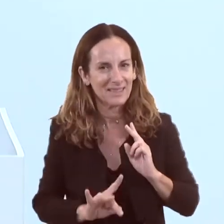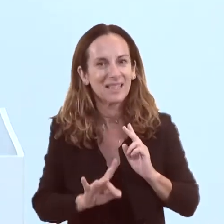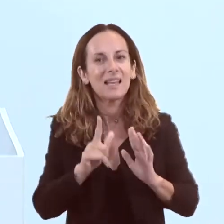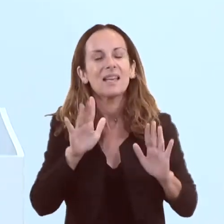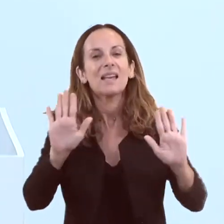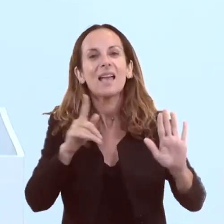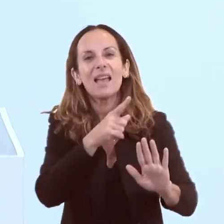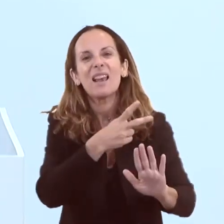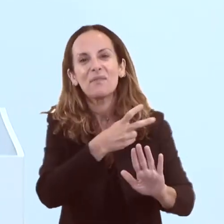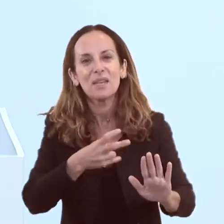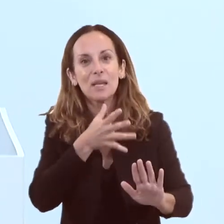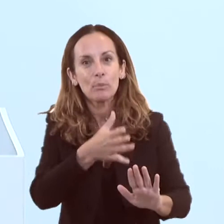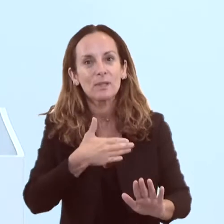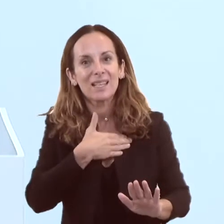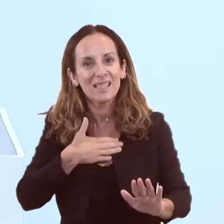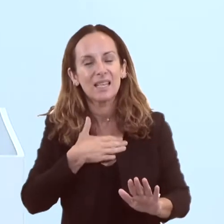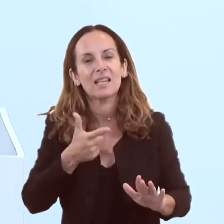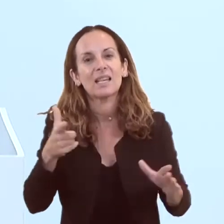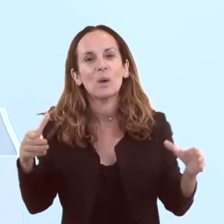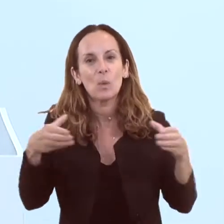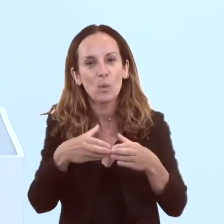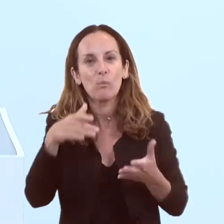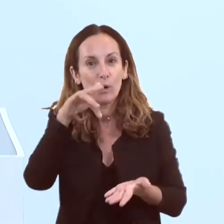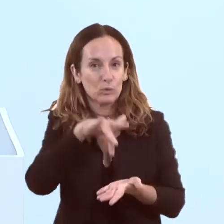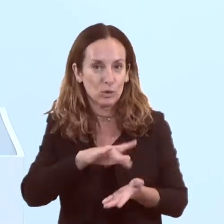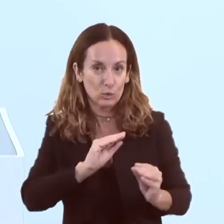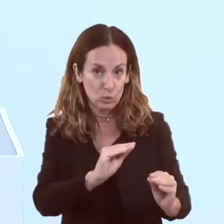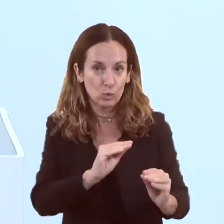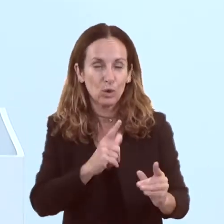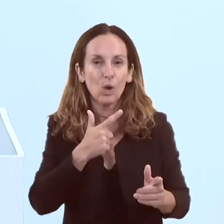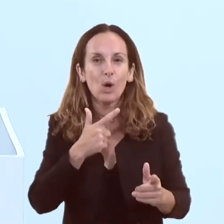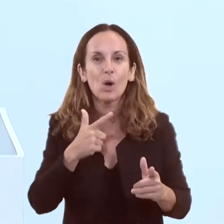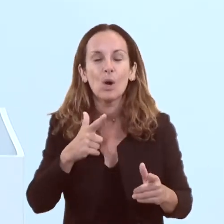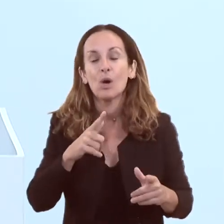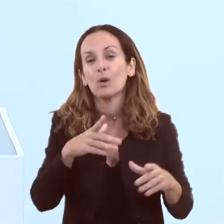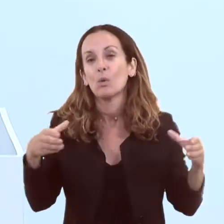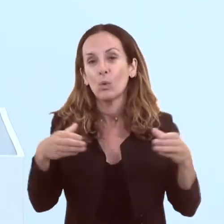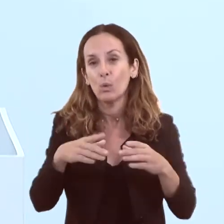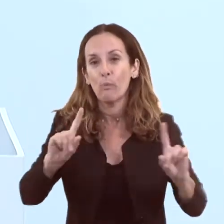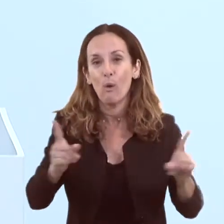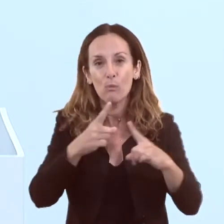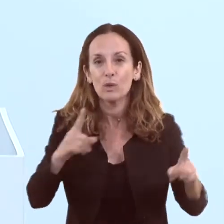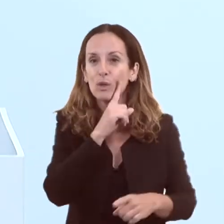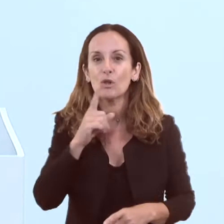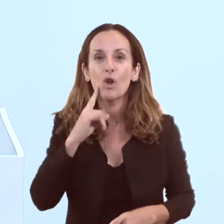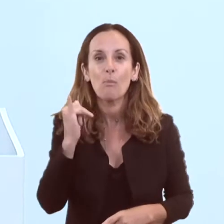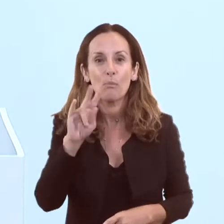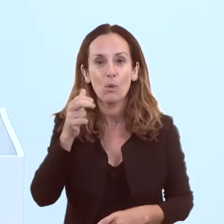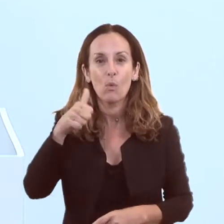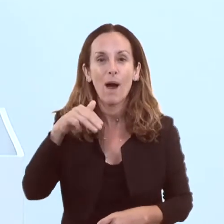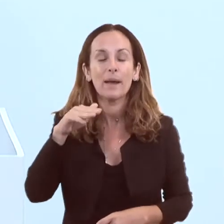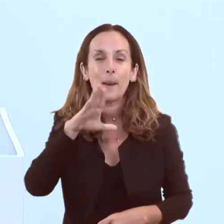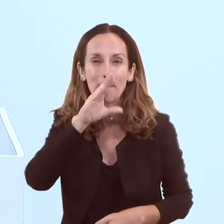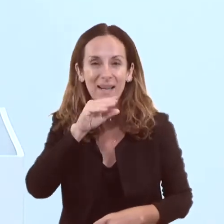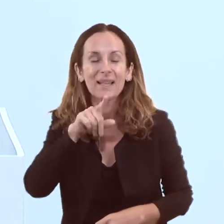que hago el good compartían antes Eva banda en la banda de Juan Perro uno de que este cites más esperadas que